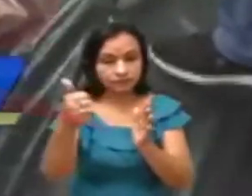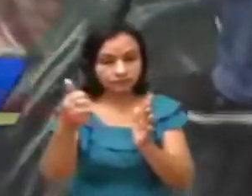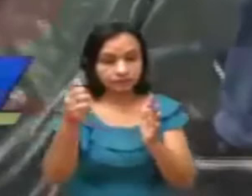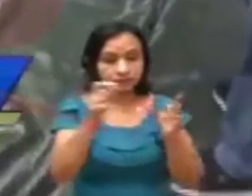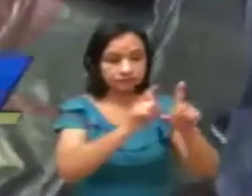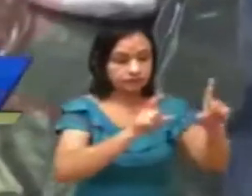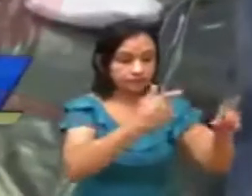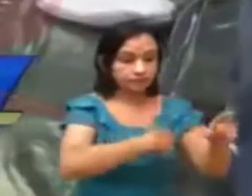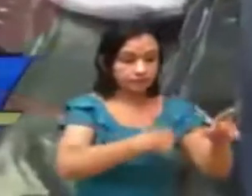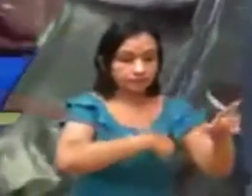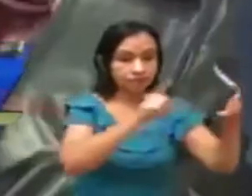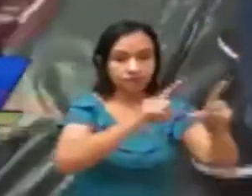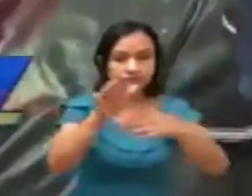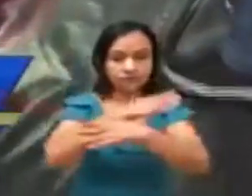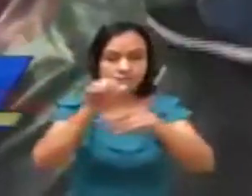las